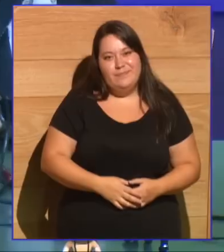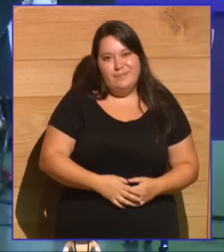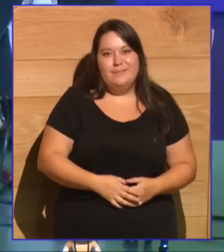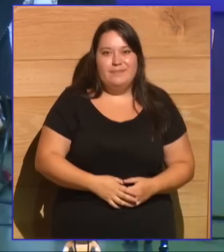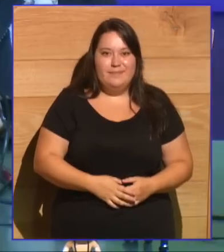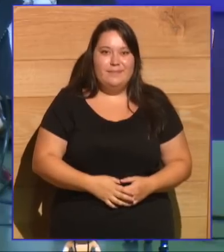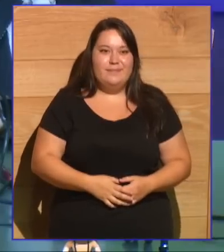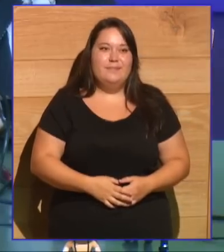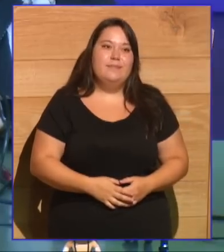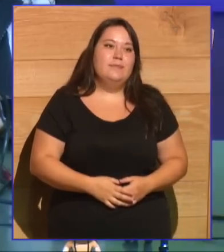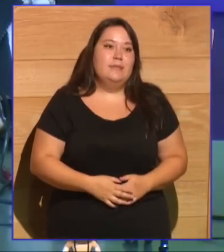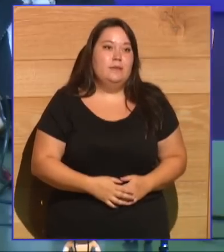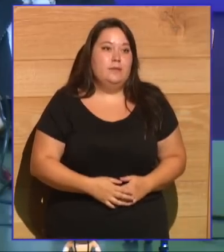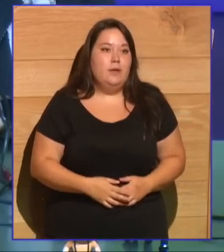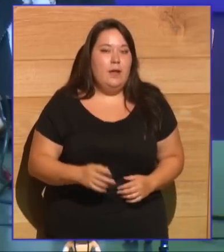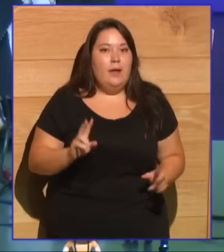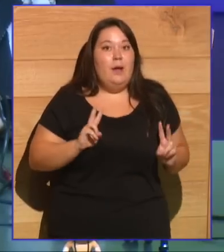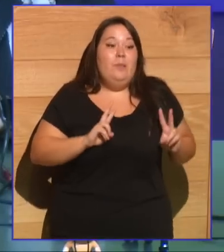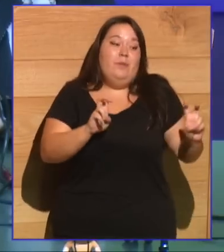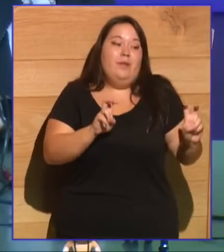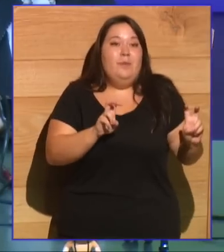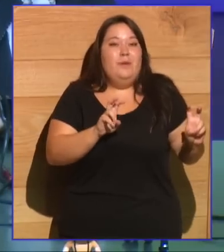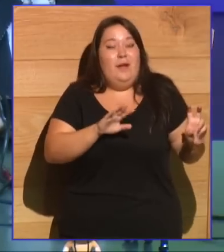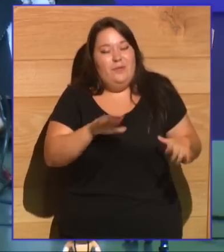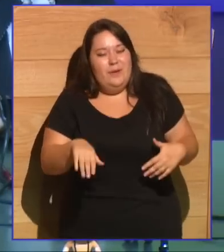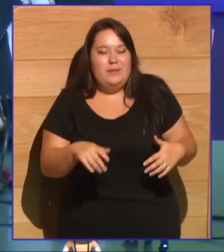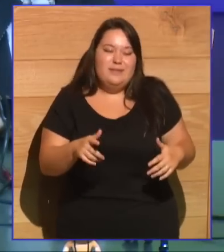incluso durante el principio al final